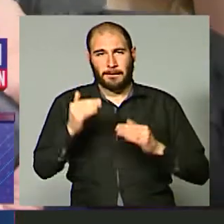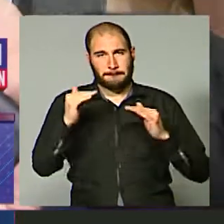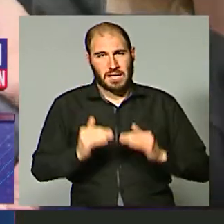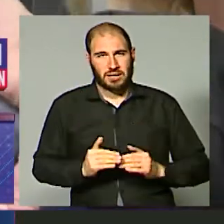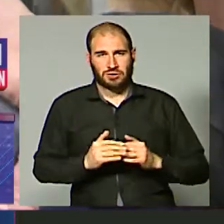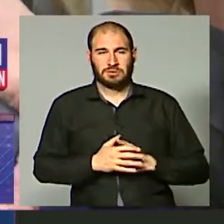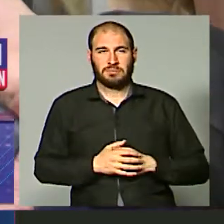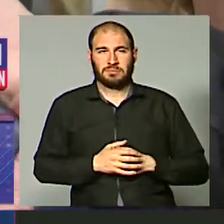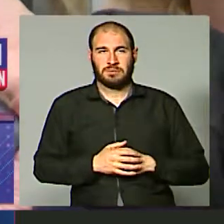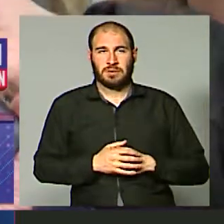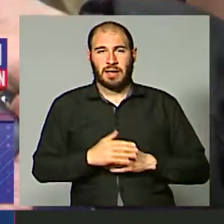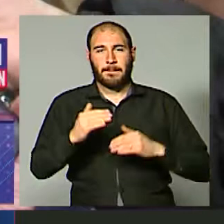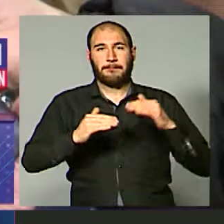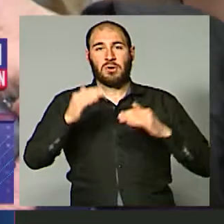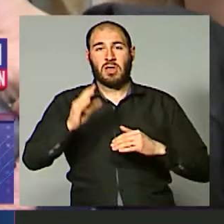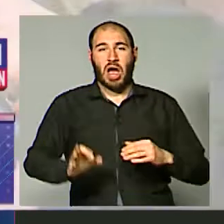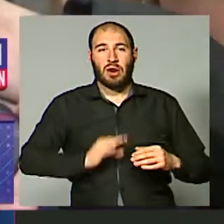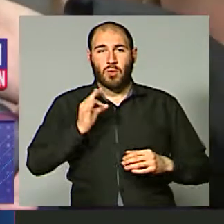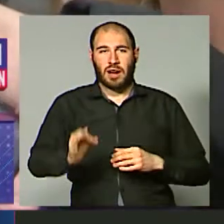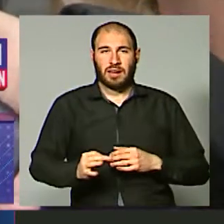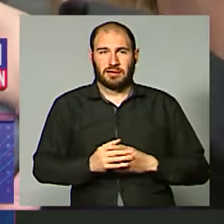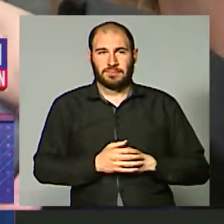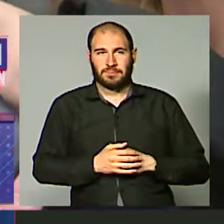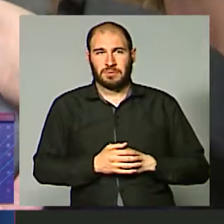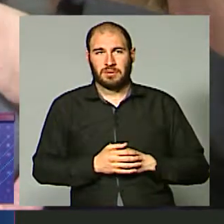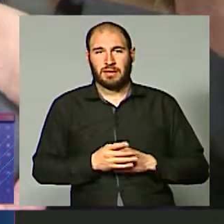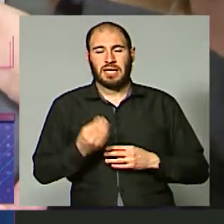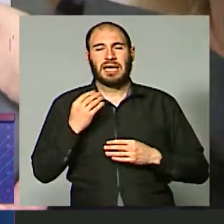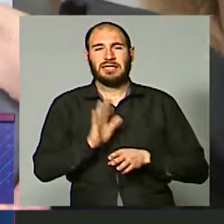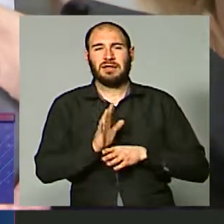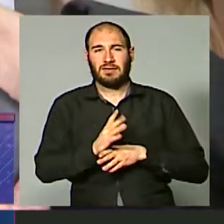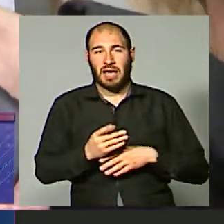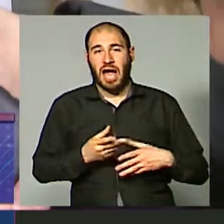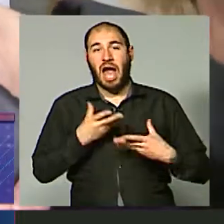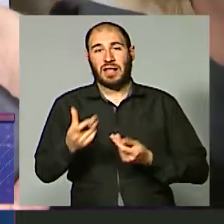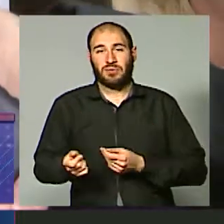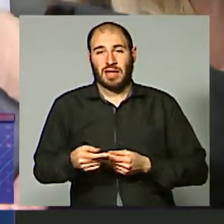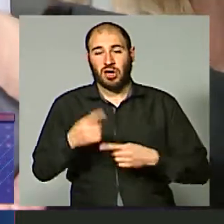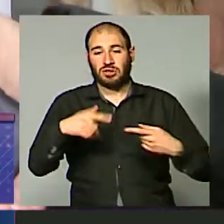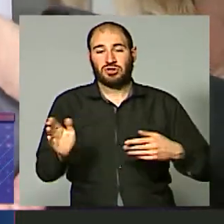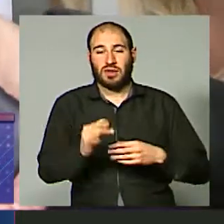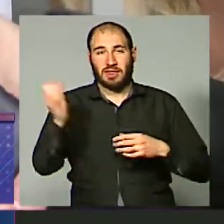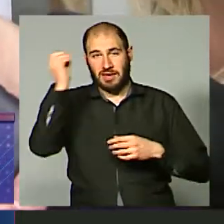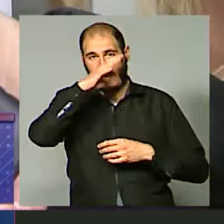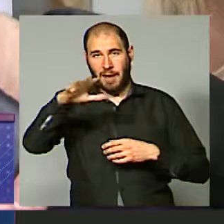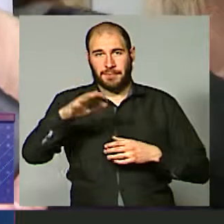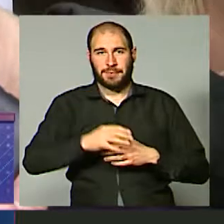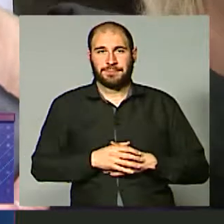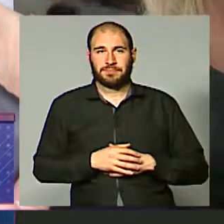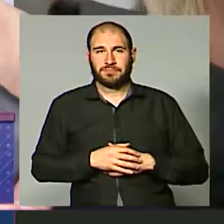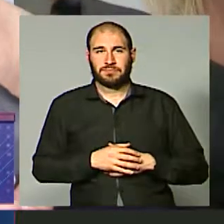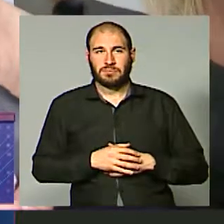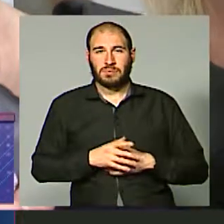menos de la media anual. Así que bueno, esto lo que hace es permitirle a todas las actividades agrícolas fundamentalmente